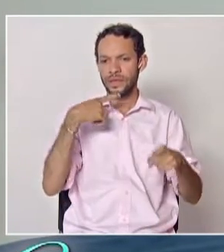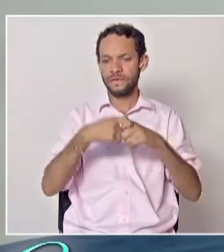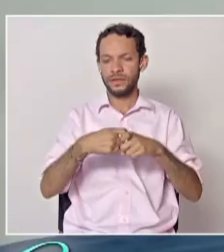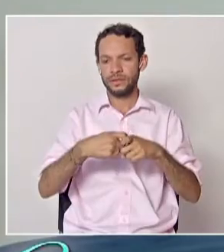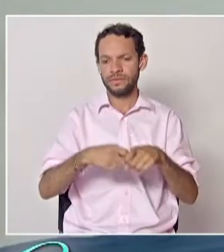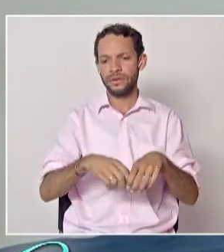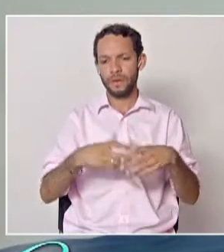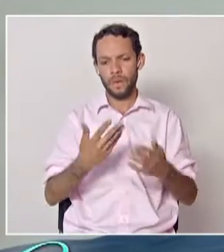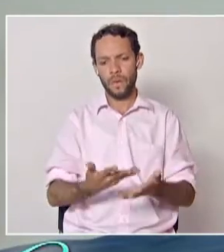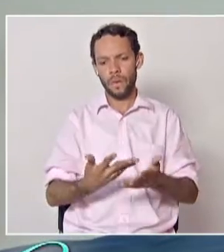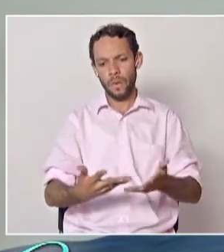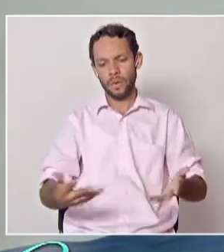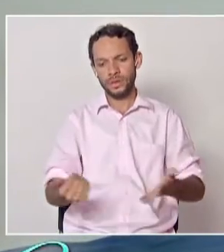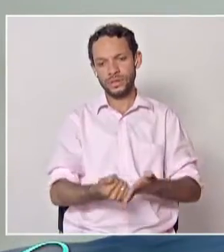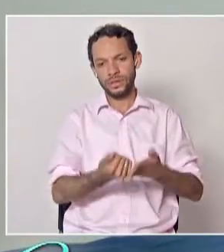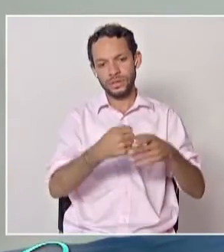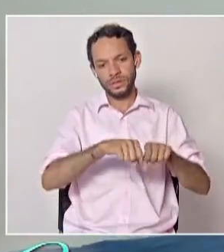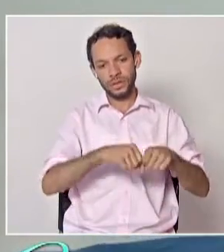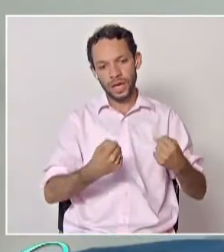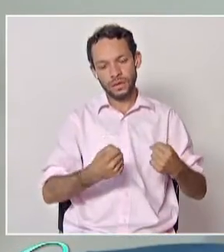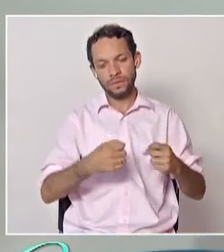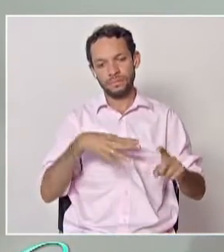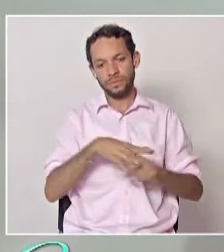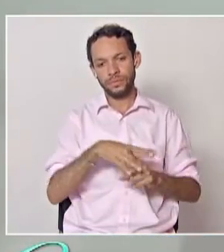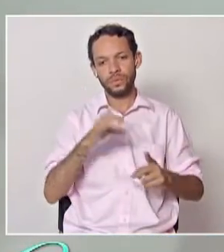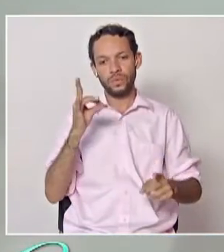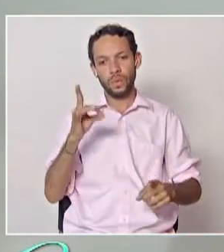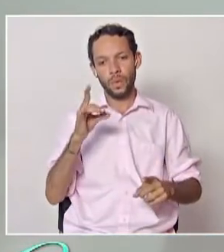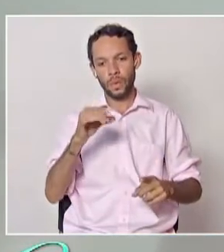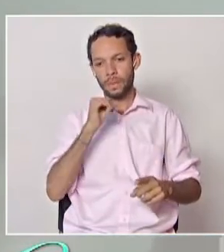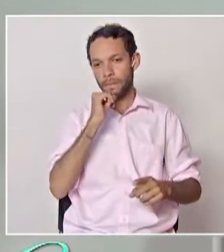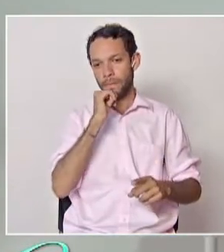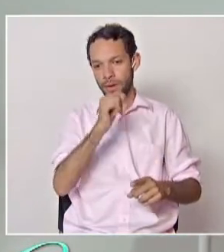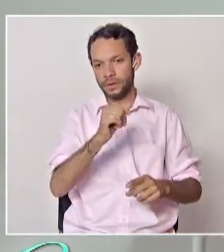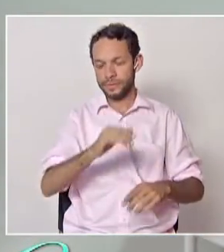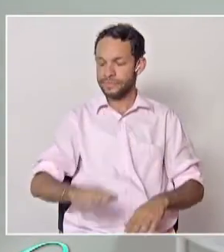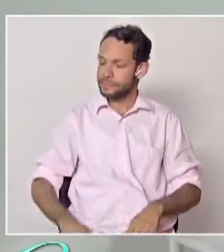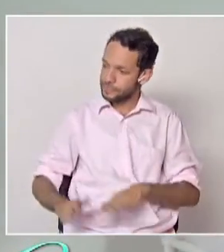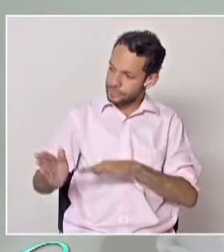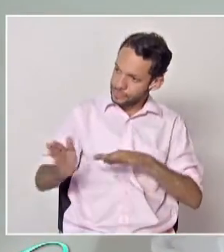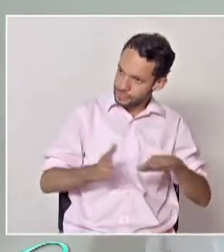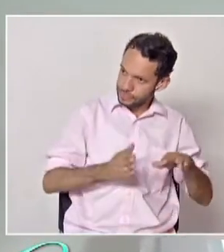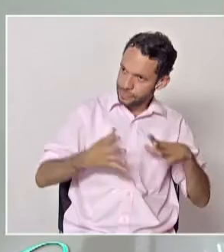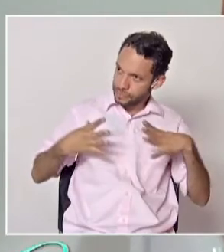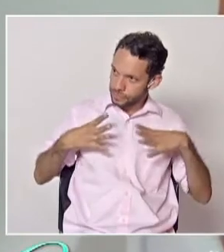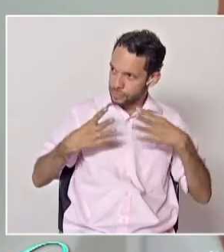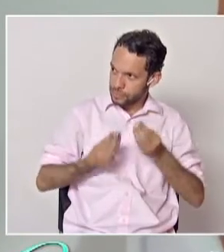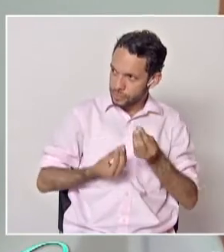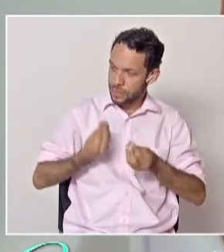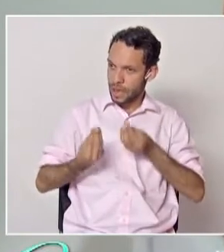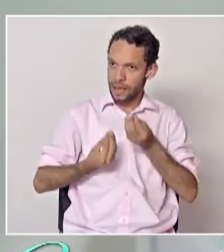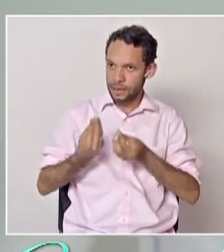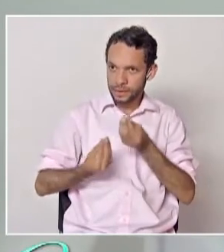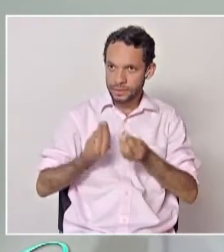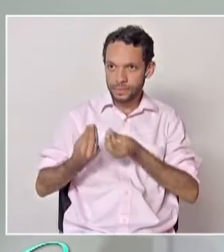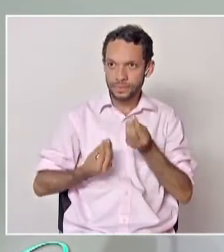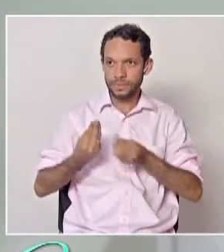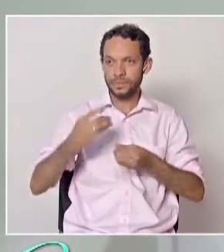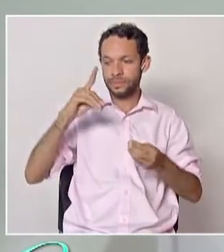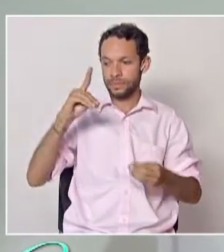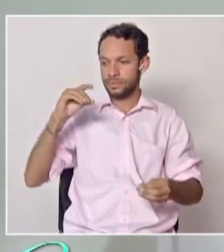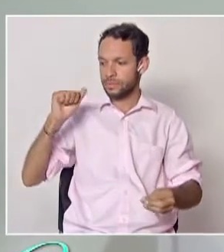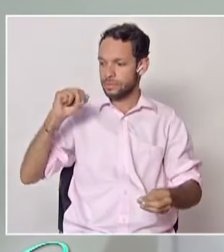otra gran cantidad de condiciones de columna que puedan estar generando dolor, ¿sí? Entonces vamos a pasar con